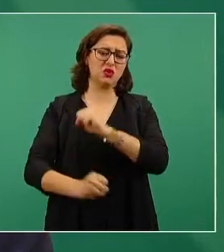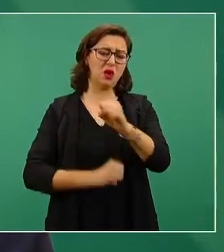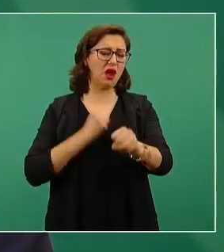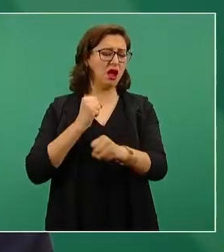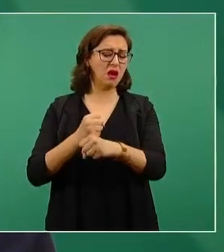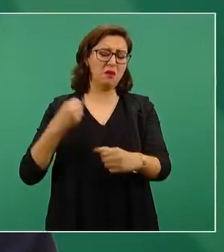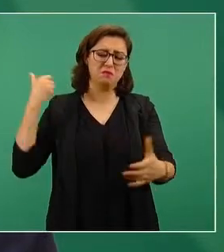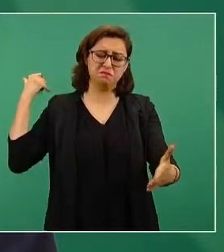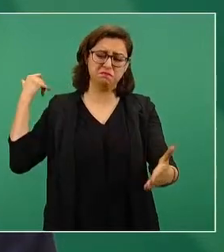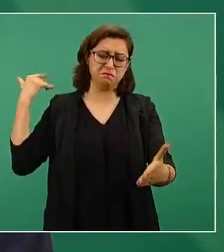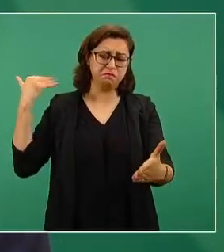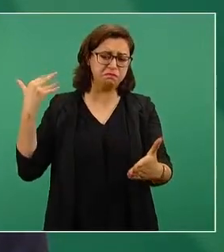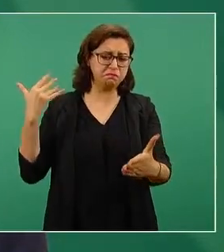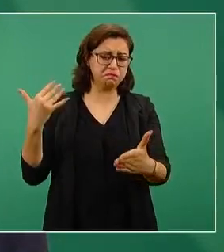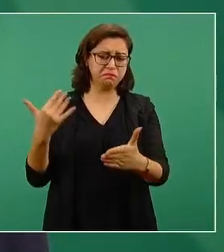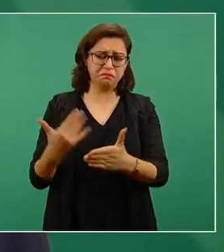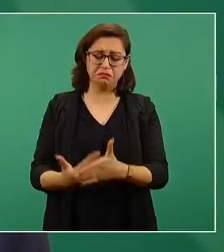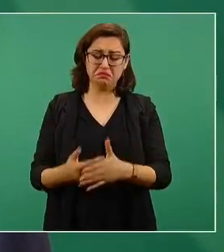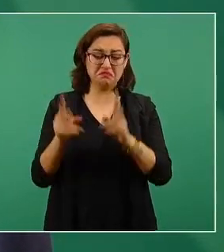tema.